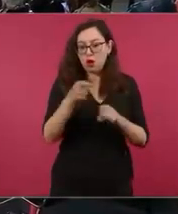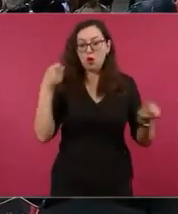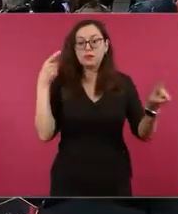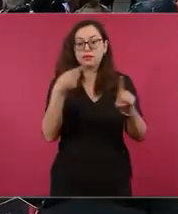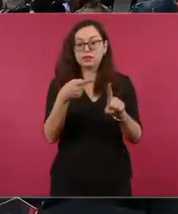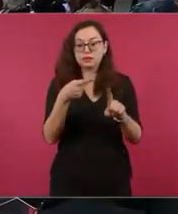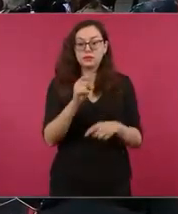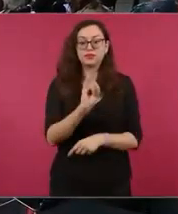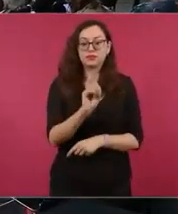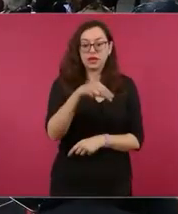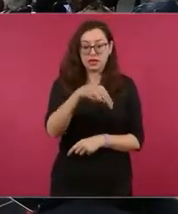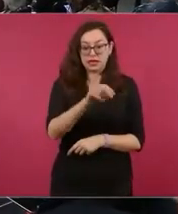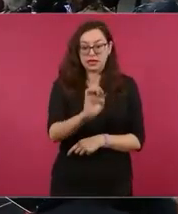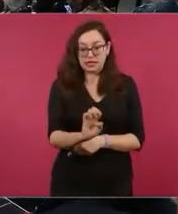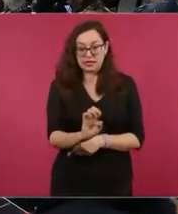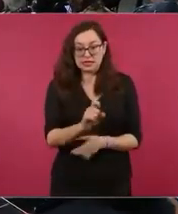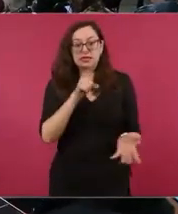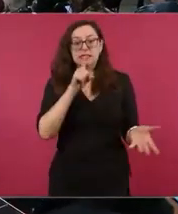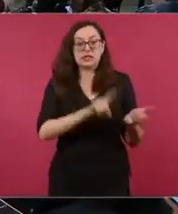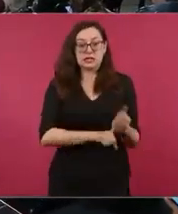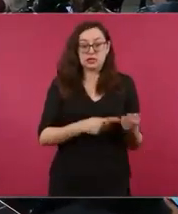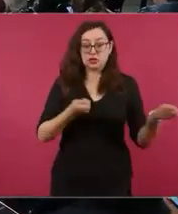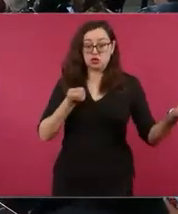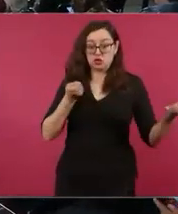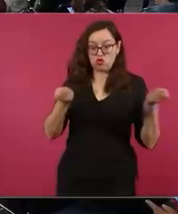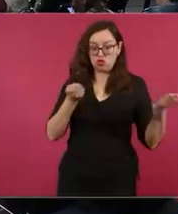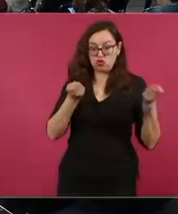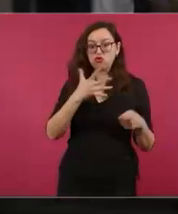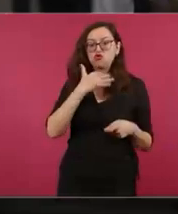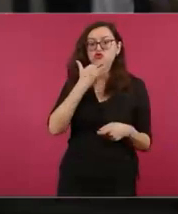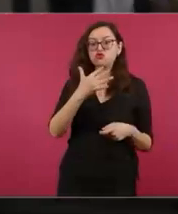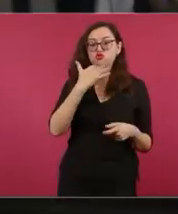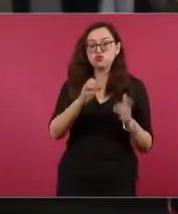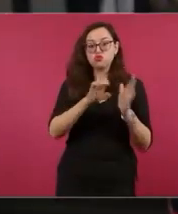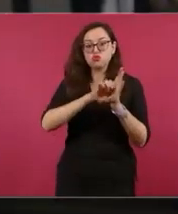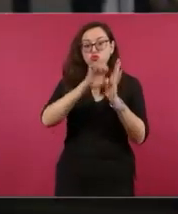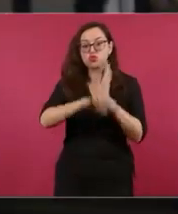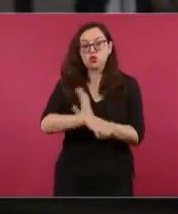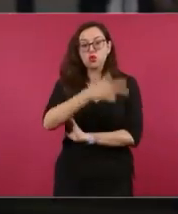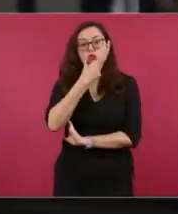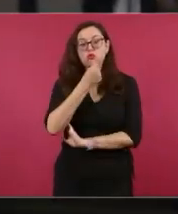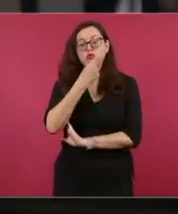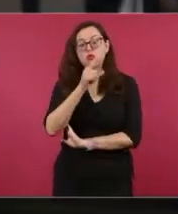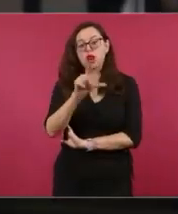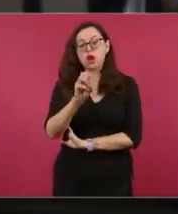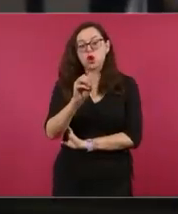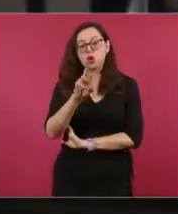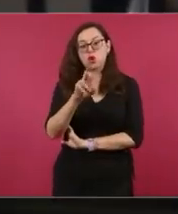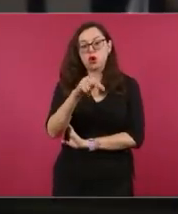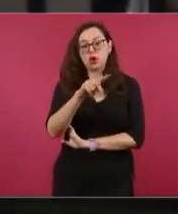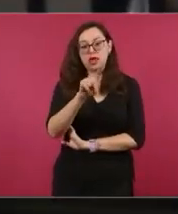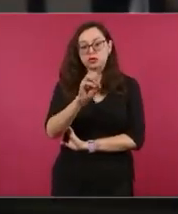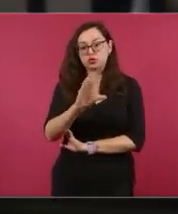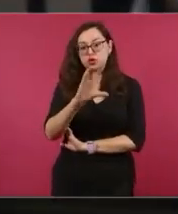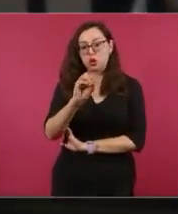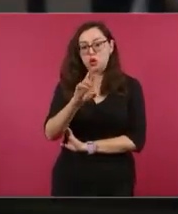fueran capturadas por personajes como Lorenzo Córdoba Vianello, quien ya se quitó la máscara desde hace tiempo, como